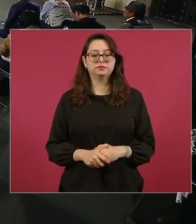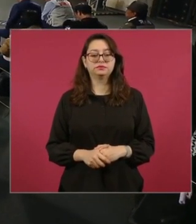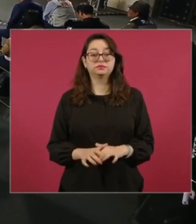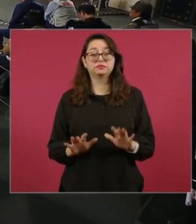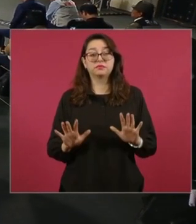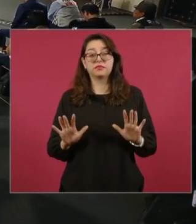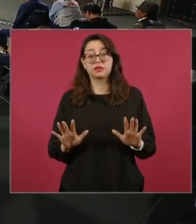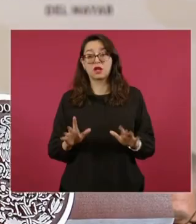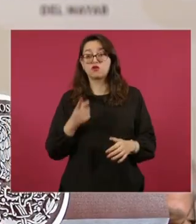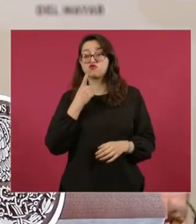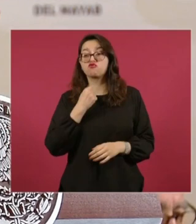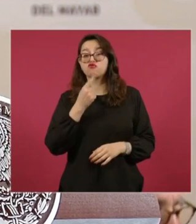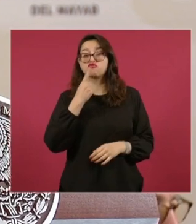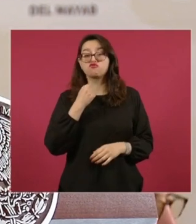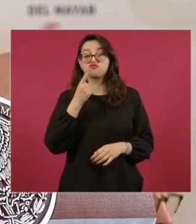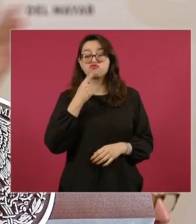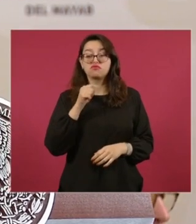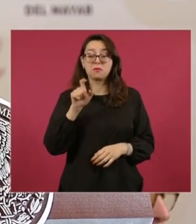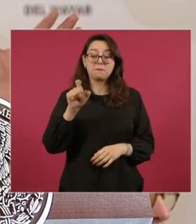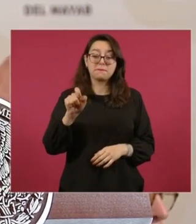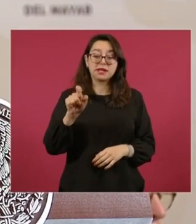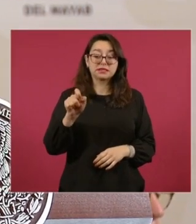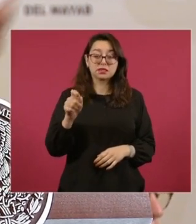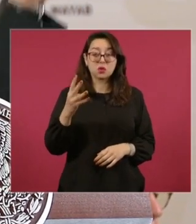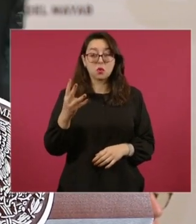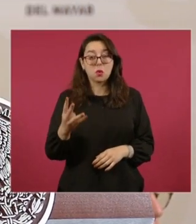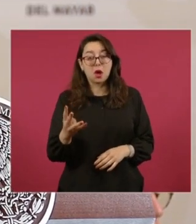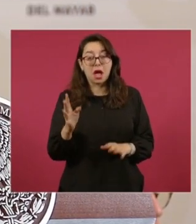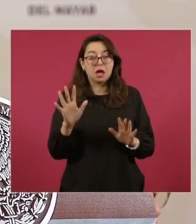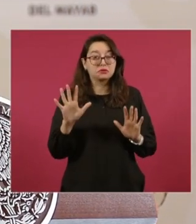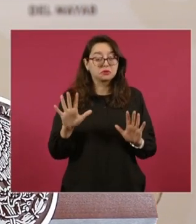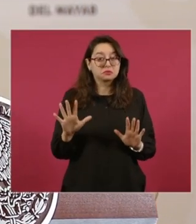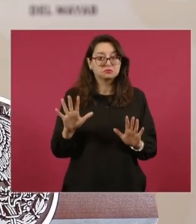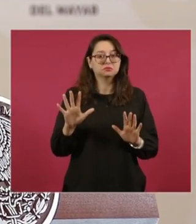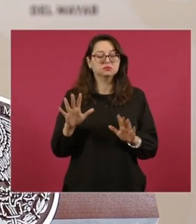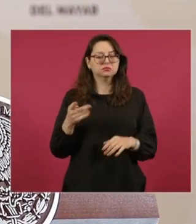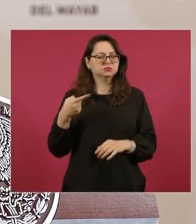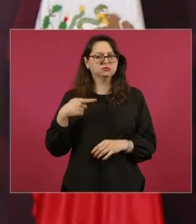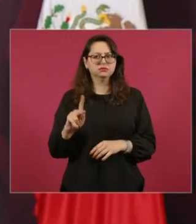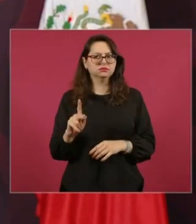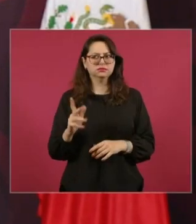Si acaso 24, pero no en todo el país.